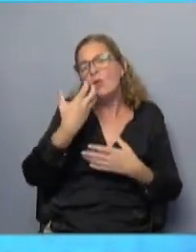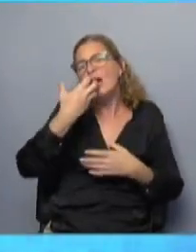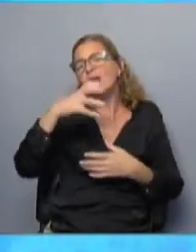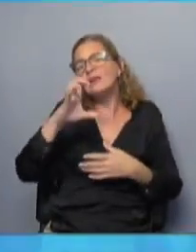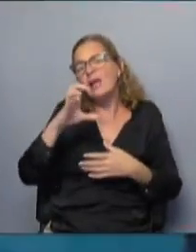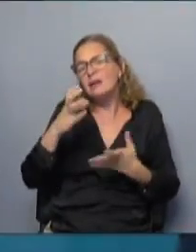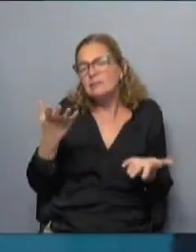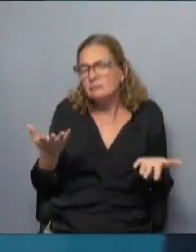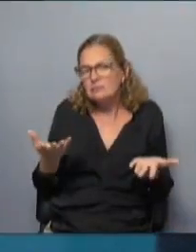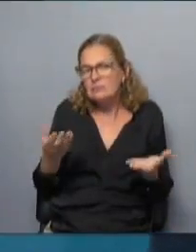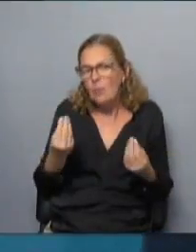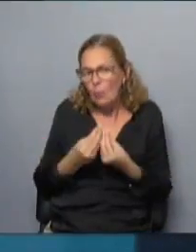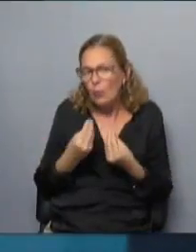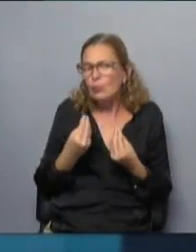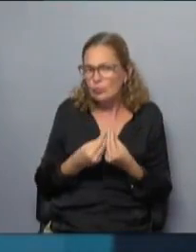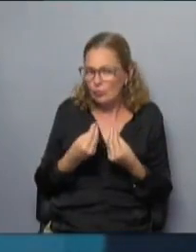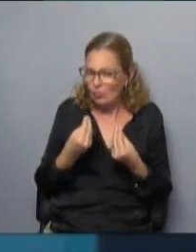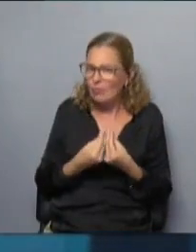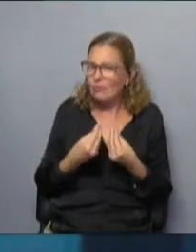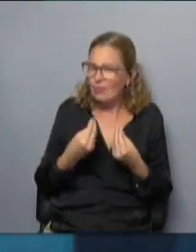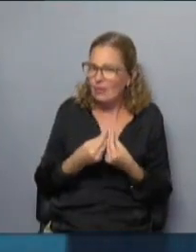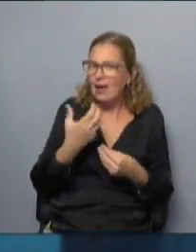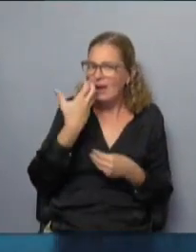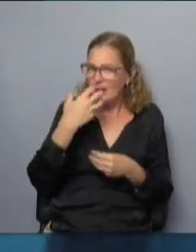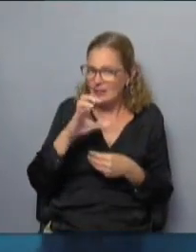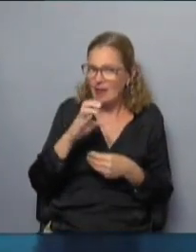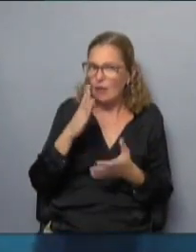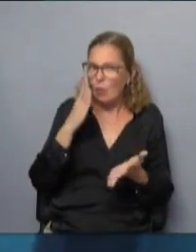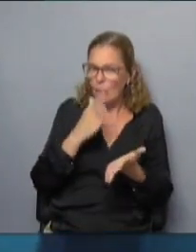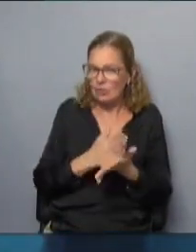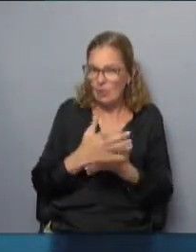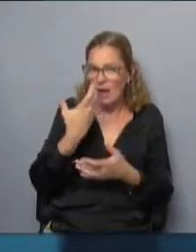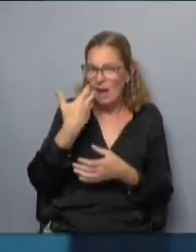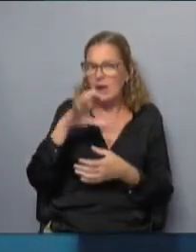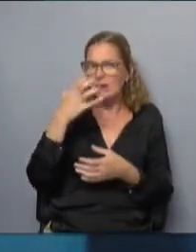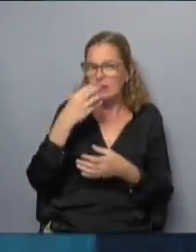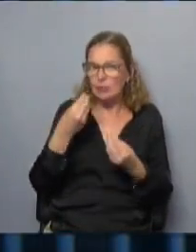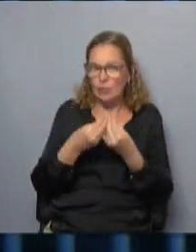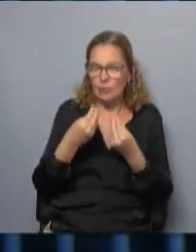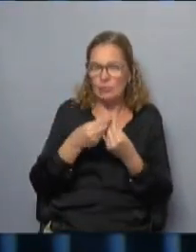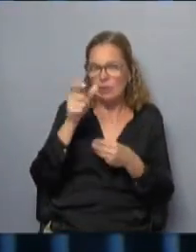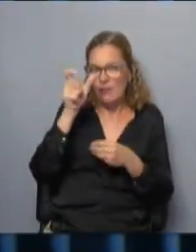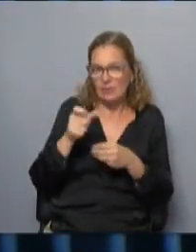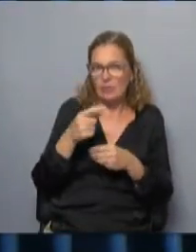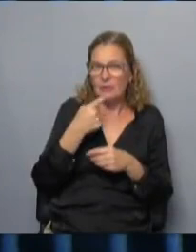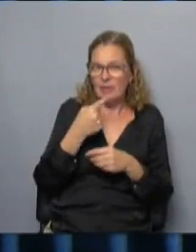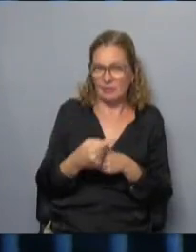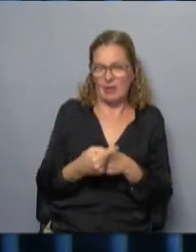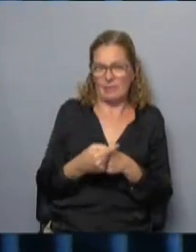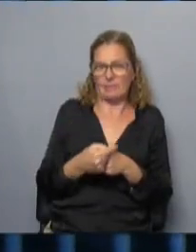que la cosa funcionara muchos muchas muchas veces y últimamente está gritando mucho y la gente me decía